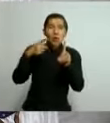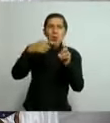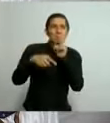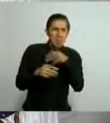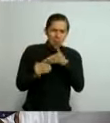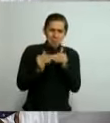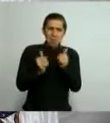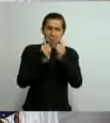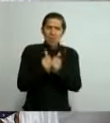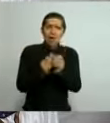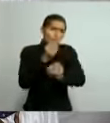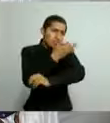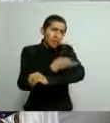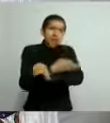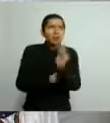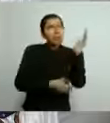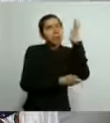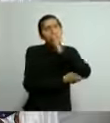las tardes.